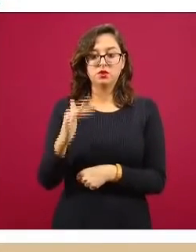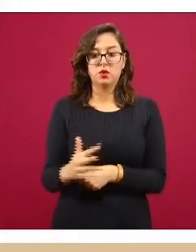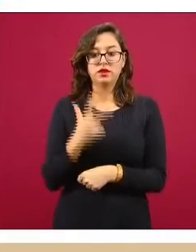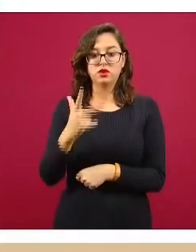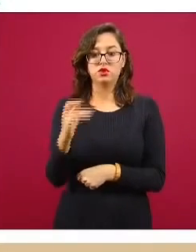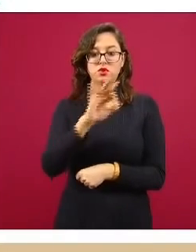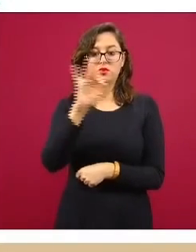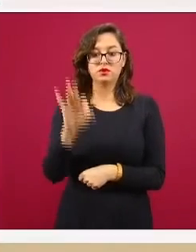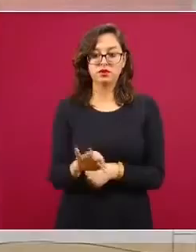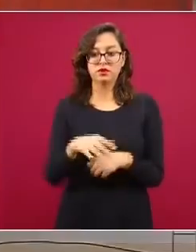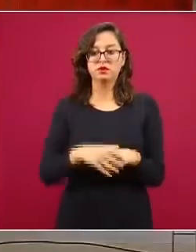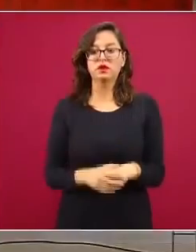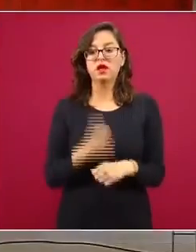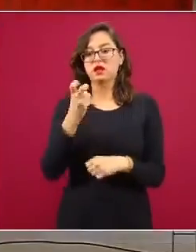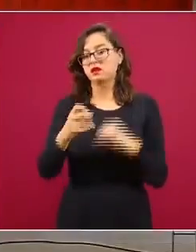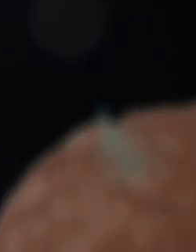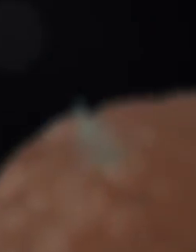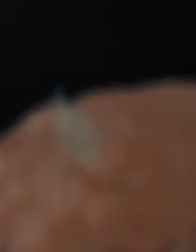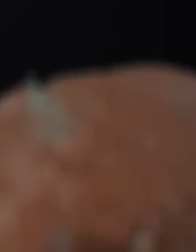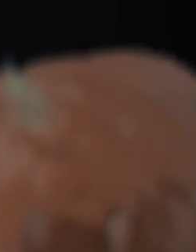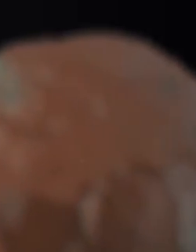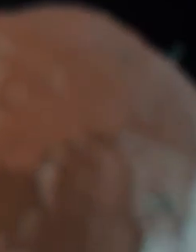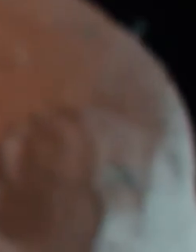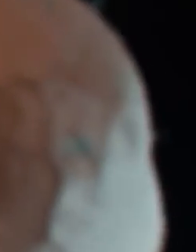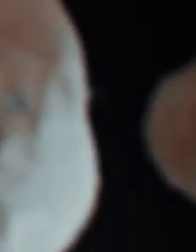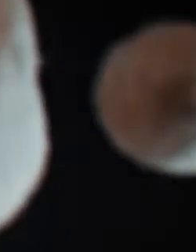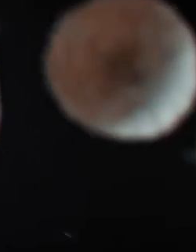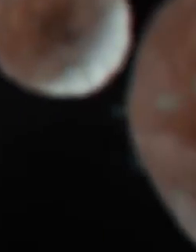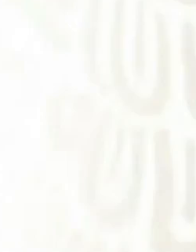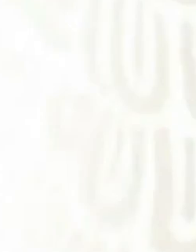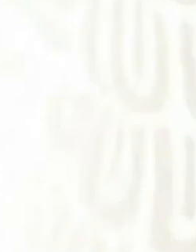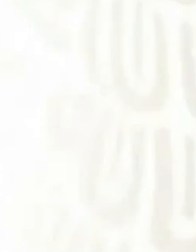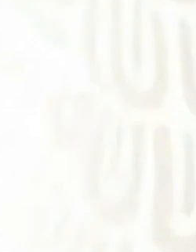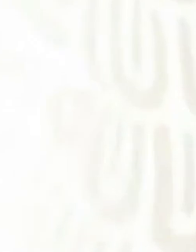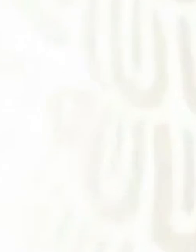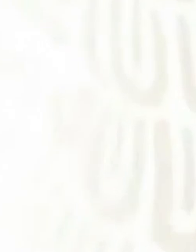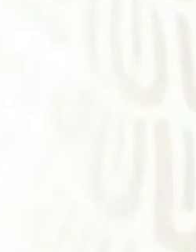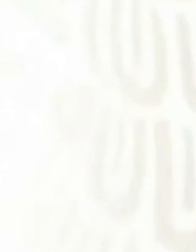Entonces, con esto terminamos el informe técnico. Quédate en casa.